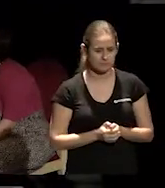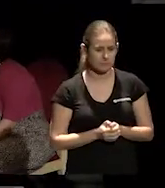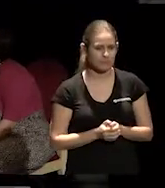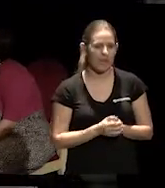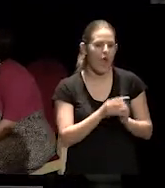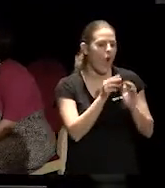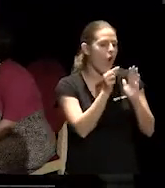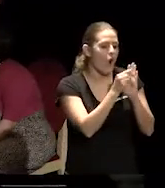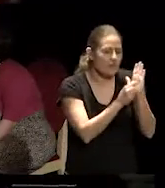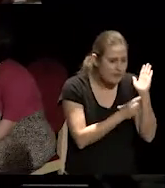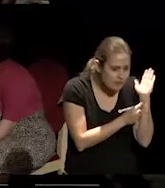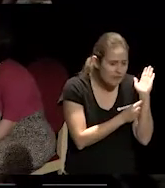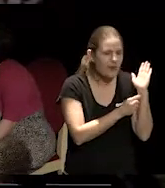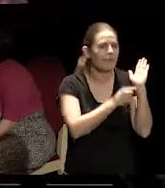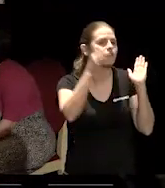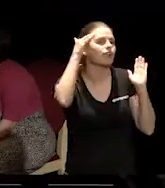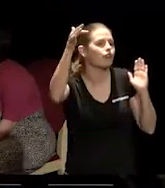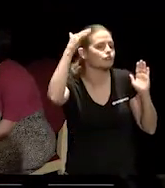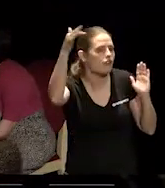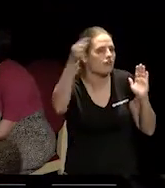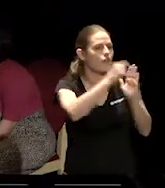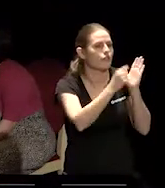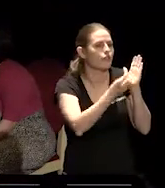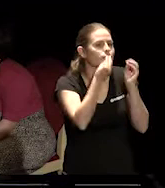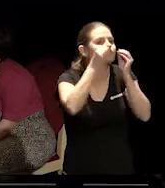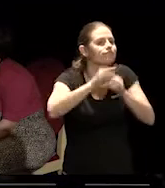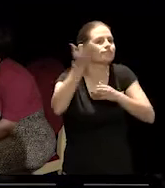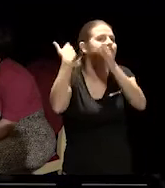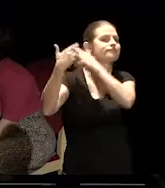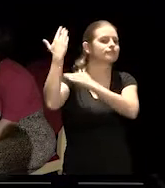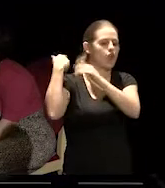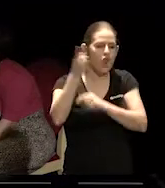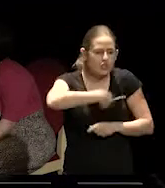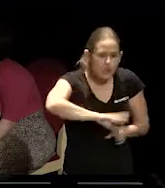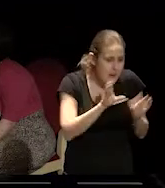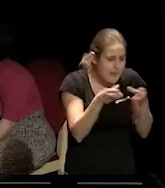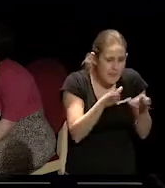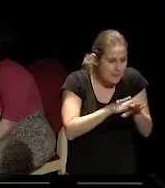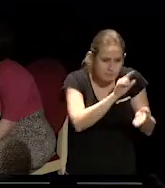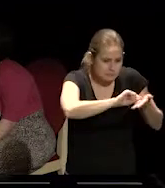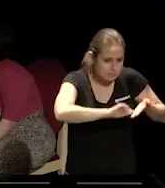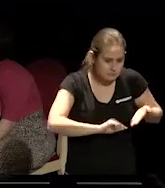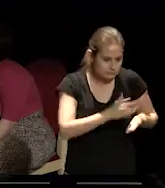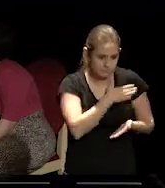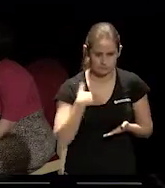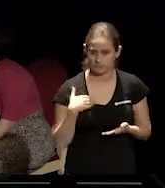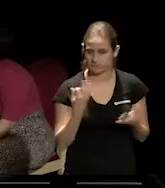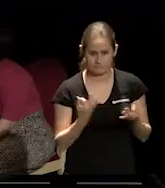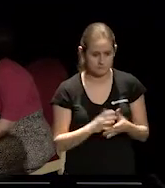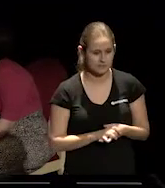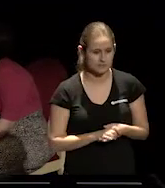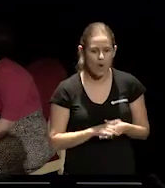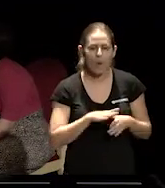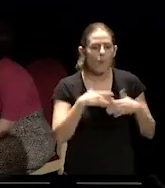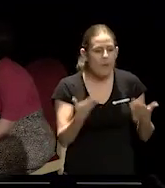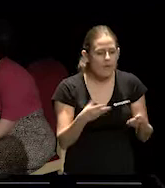condiciones ontológicas, filosóficas, tal, tal, pero nosotros somos una banda. Queremos componer, grabar y tocar. ¿Qué pasa cuando hacemos todo esto? ¿Qué pasa